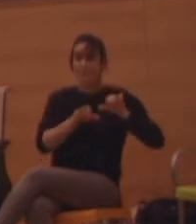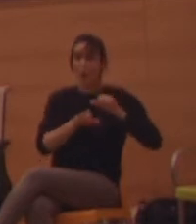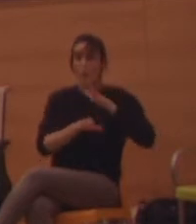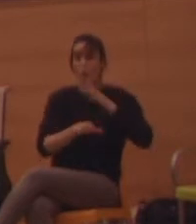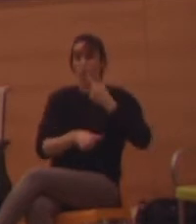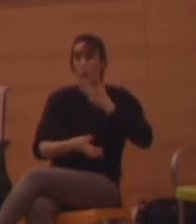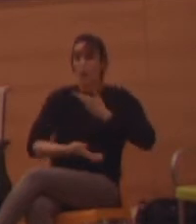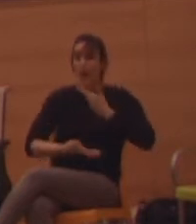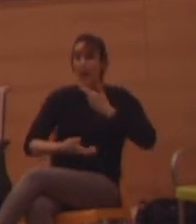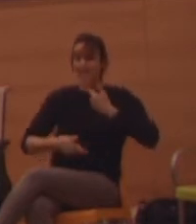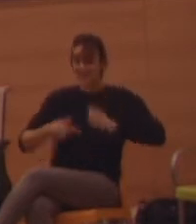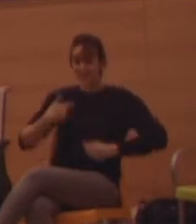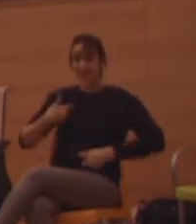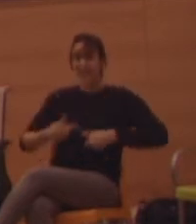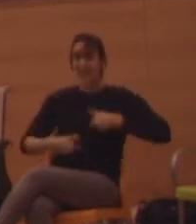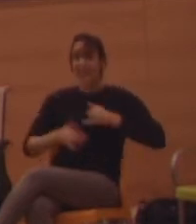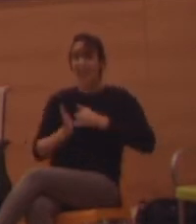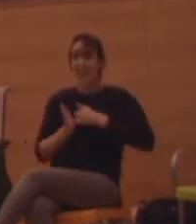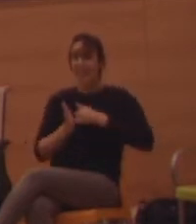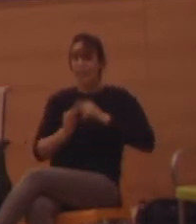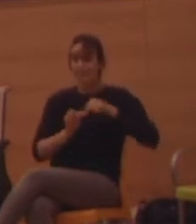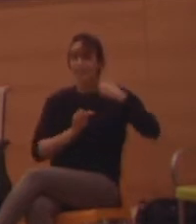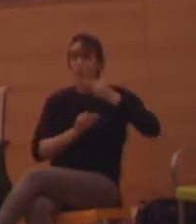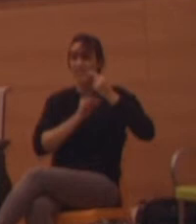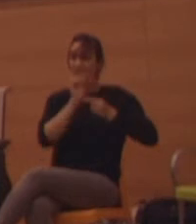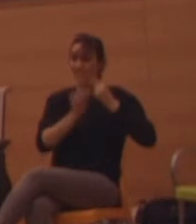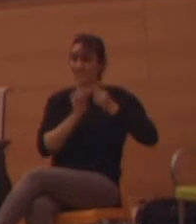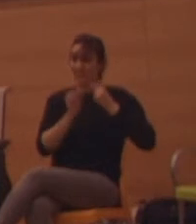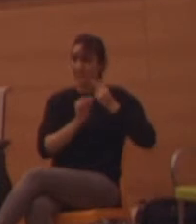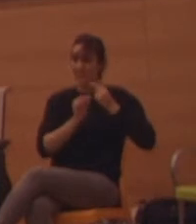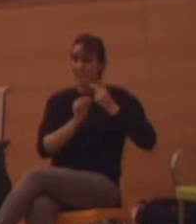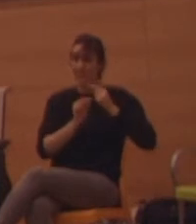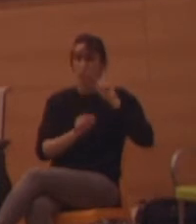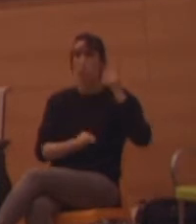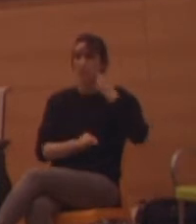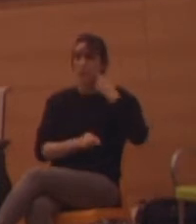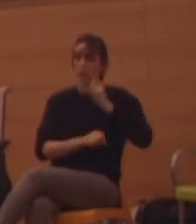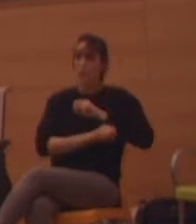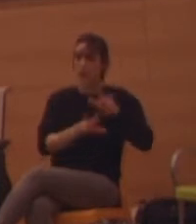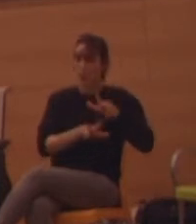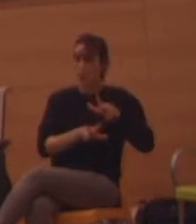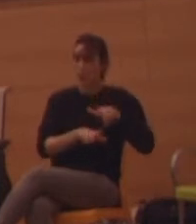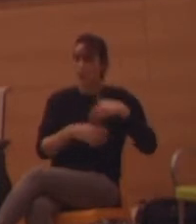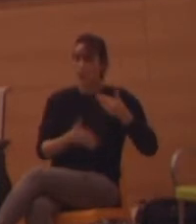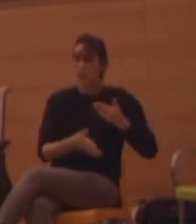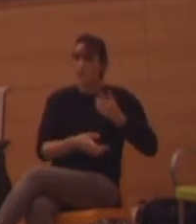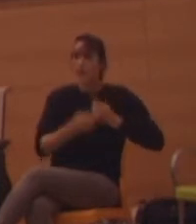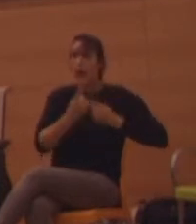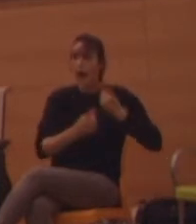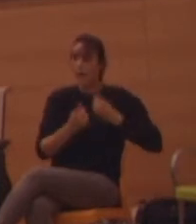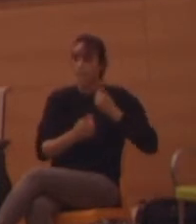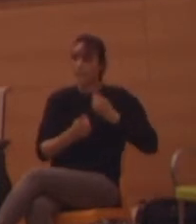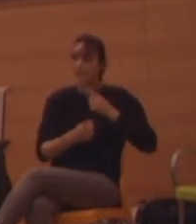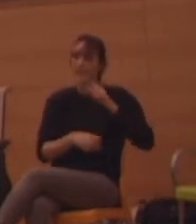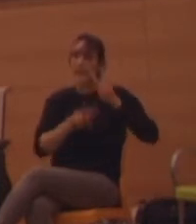sanguíneo, pueden infectarse después eso y tener un pronóstico peor, porque así pueden hacer a veces una vida más o menos normal, porque eso no les